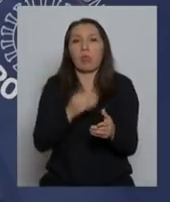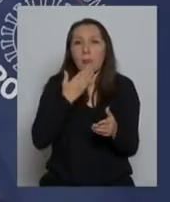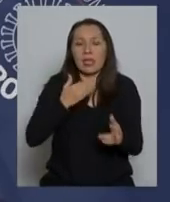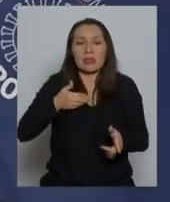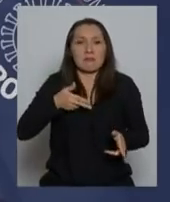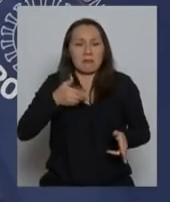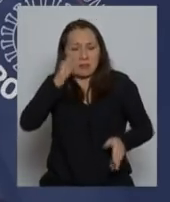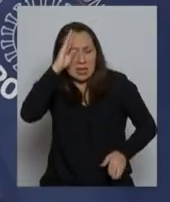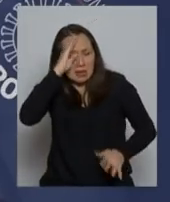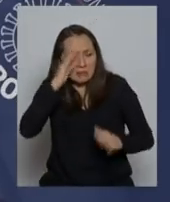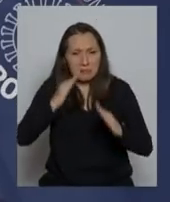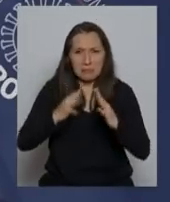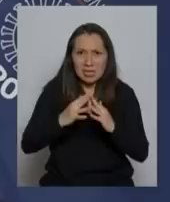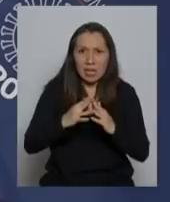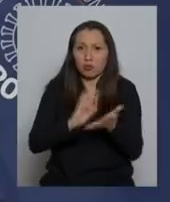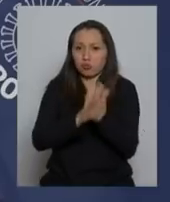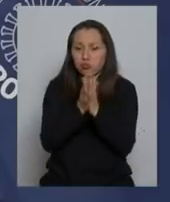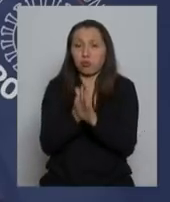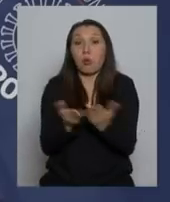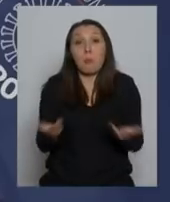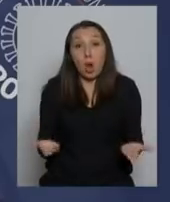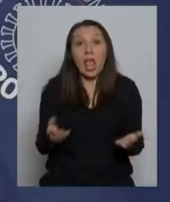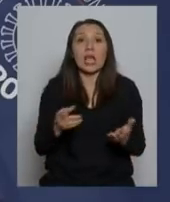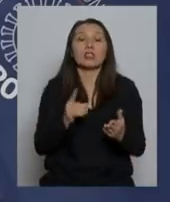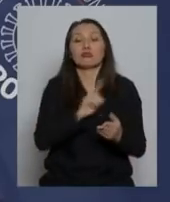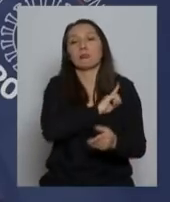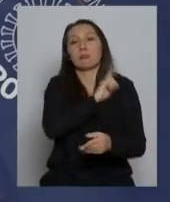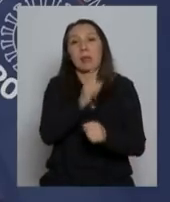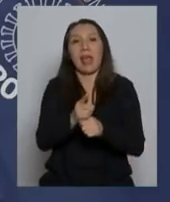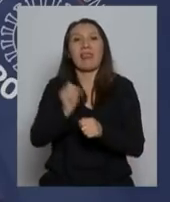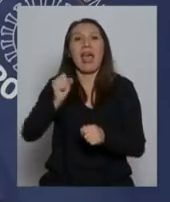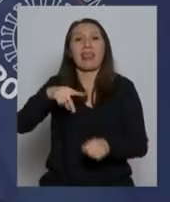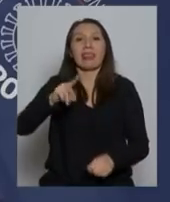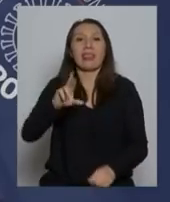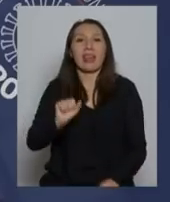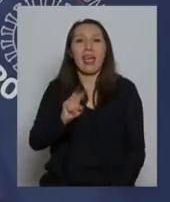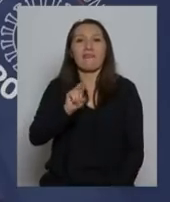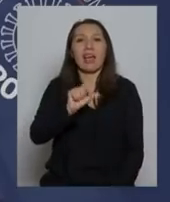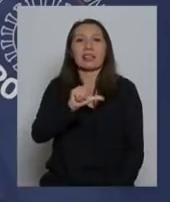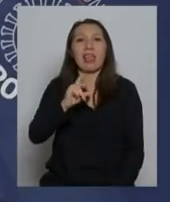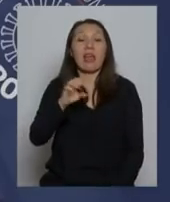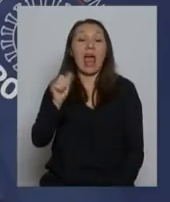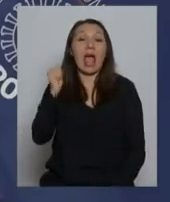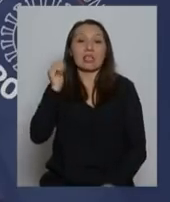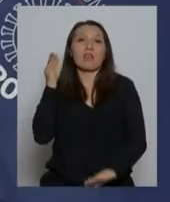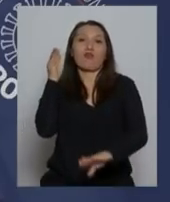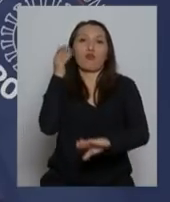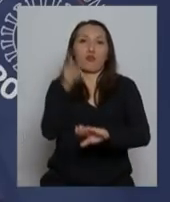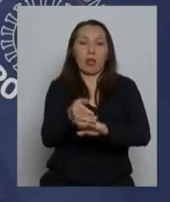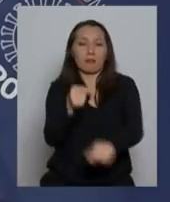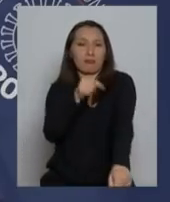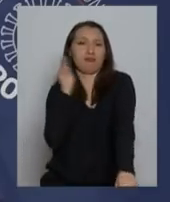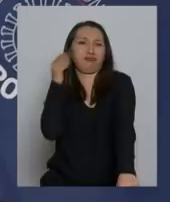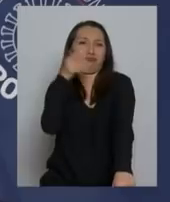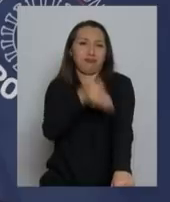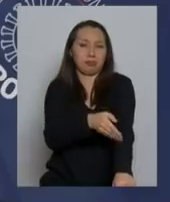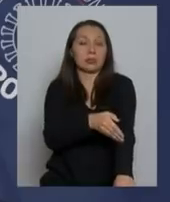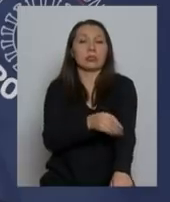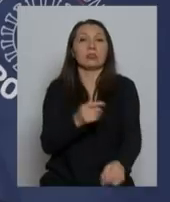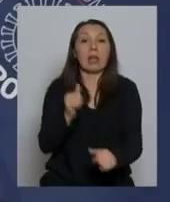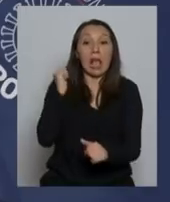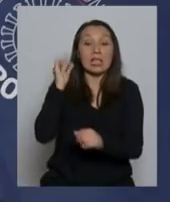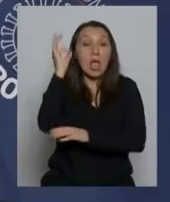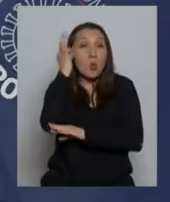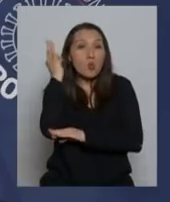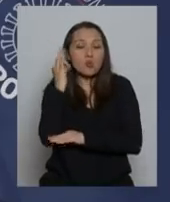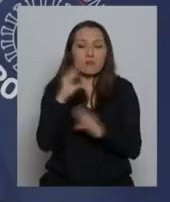Fuerzas Armadas, etcétera. Y eso es el motivo por el cual la señora Andrea Valladares partió ayer. Tuvimos una reunión con ella para ver